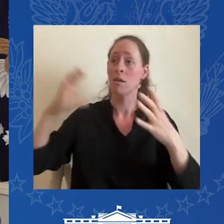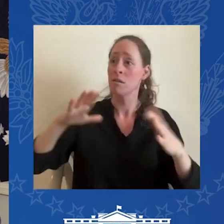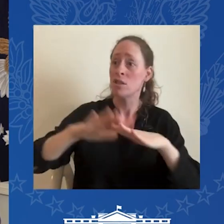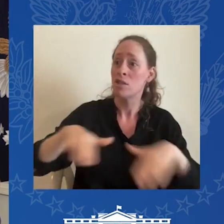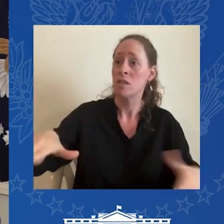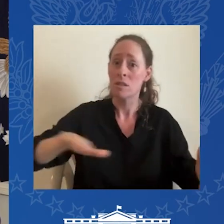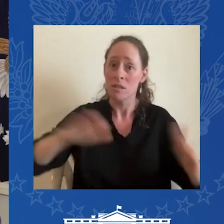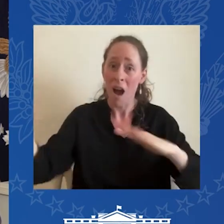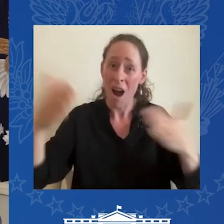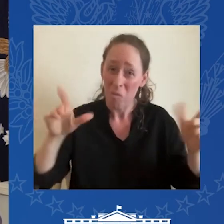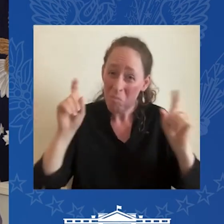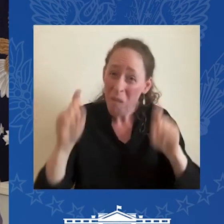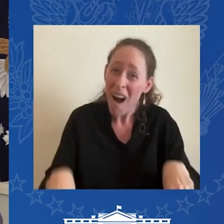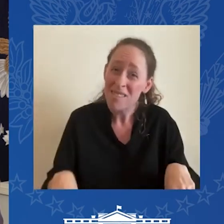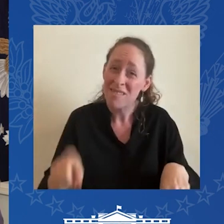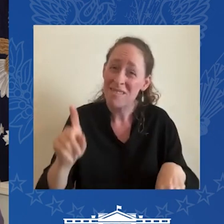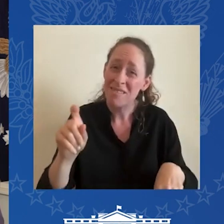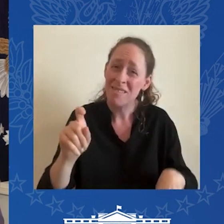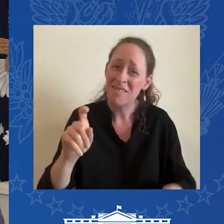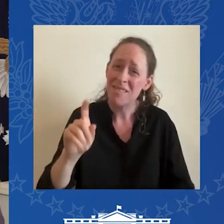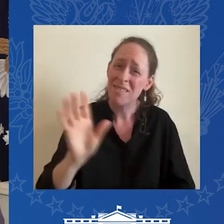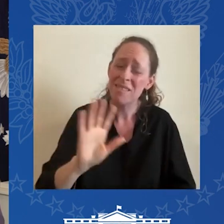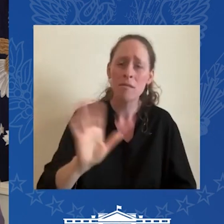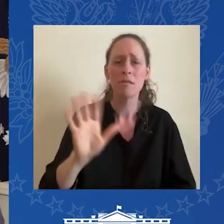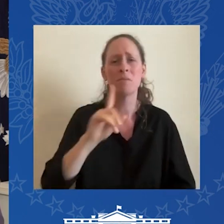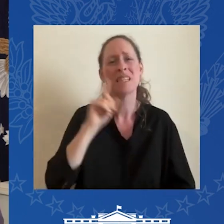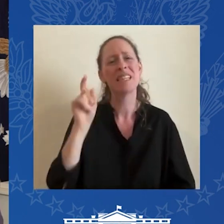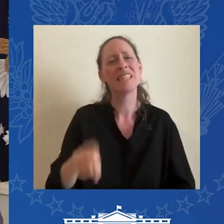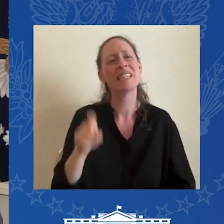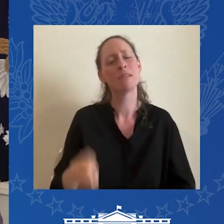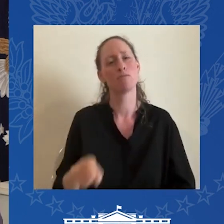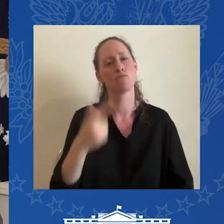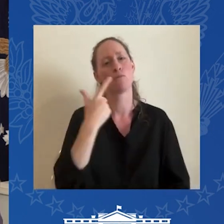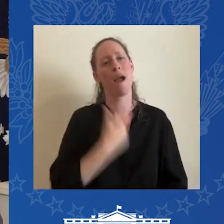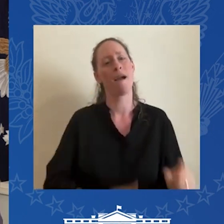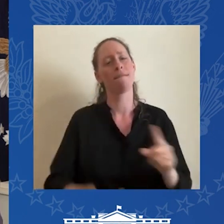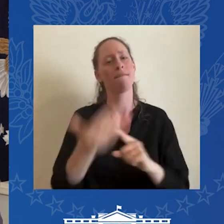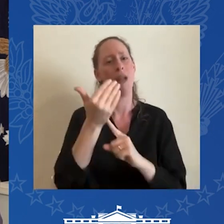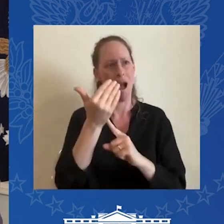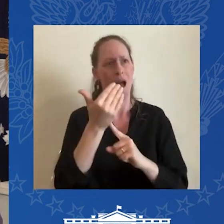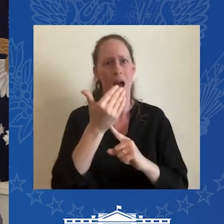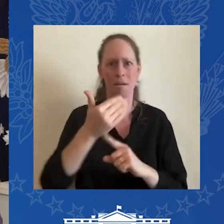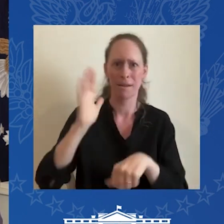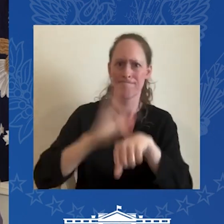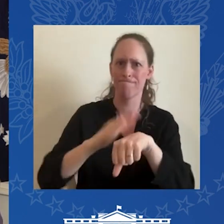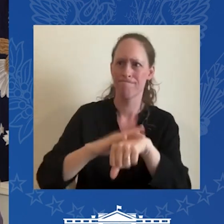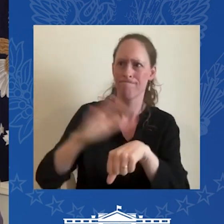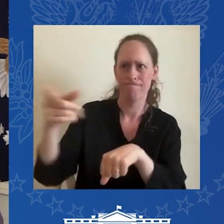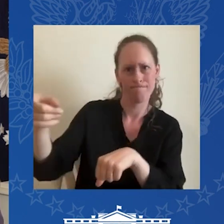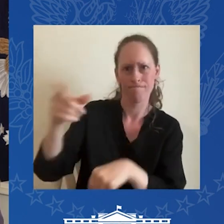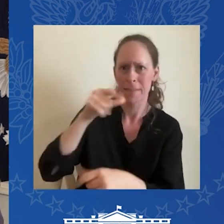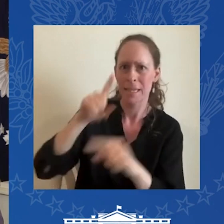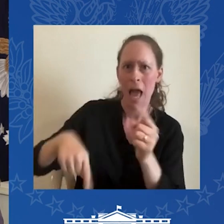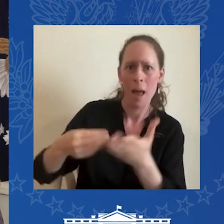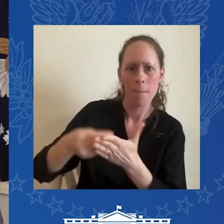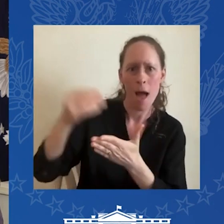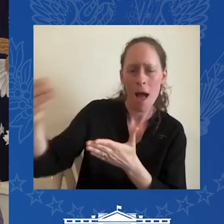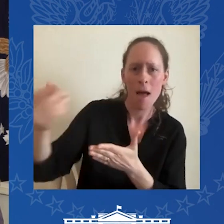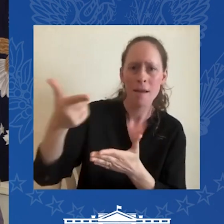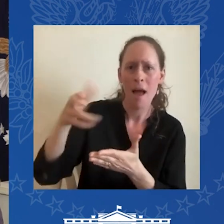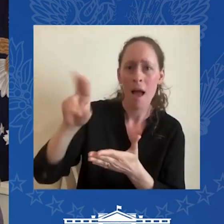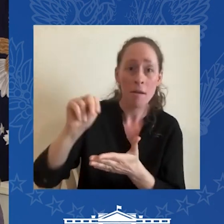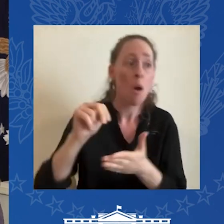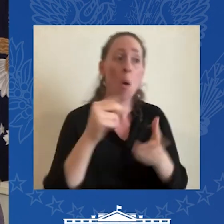armamento del gobierno para beneficiar a su familia y negarle al Congreso la capacidad de tener la supervisión, dijo McCarthy. Por su parte, la Casa Blanca acusó